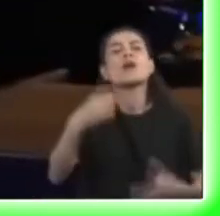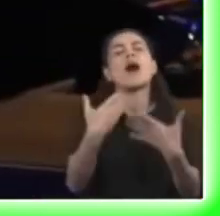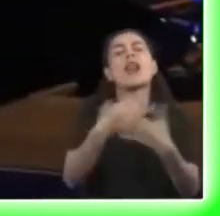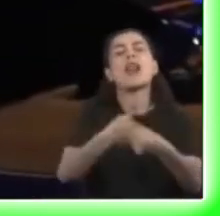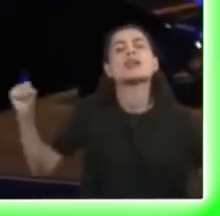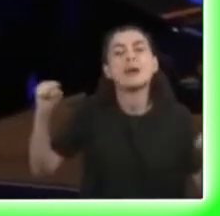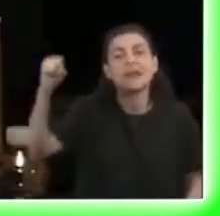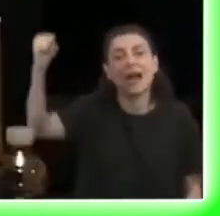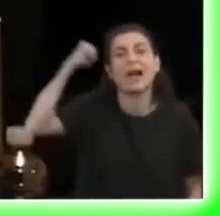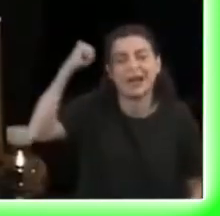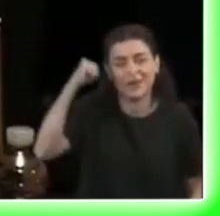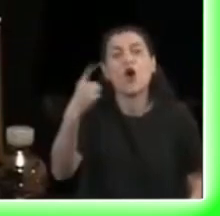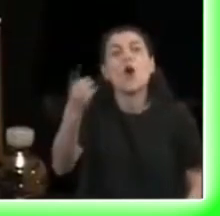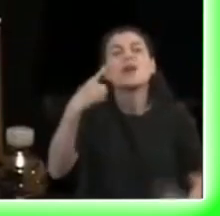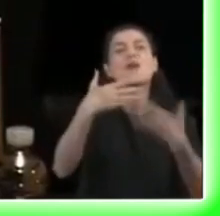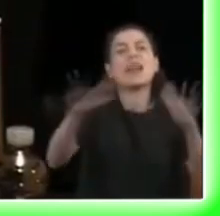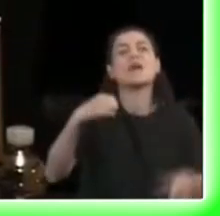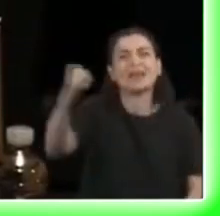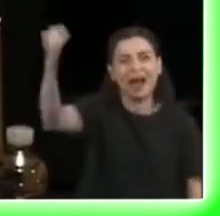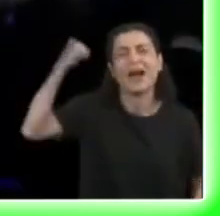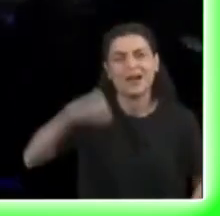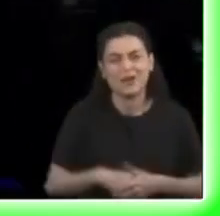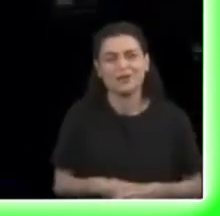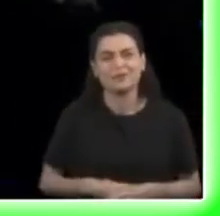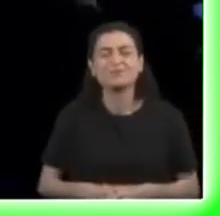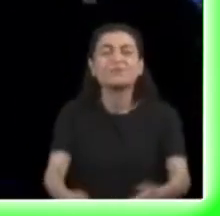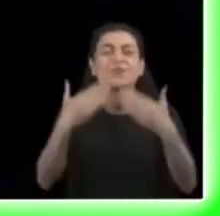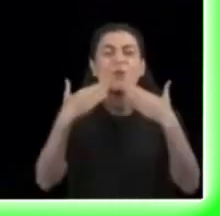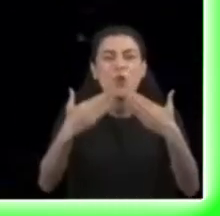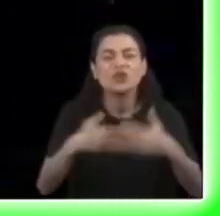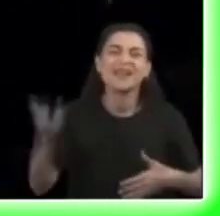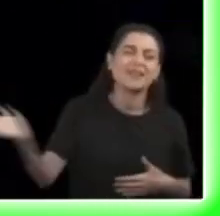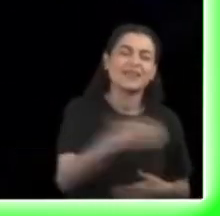¡Viva, ¡viva la libertad, carajo! ¡Viva! Muchas gracias a todos.